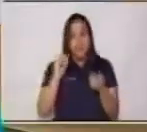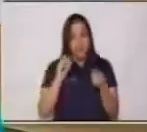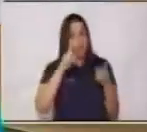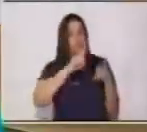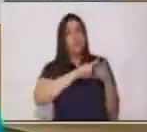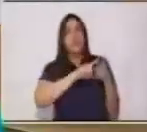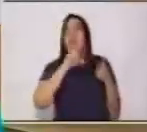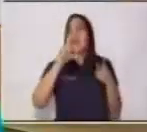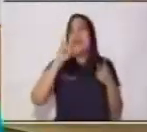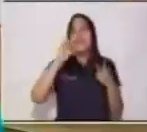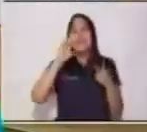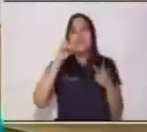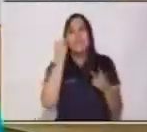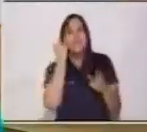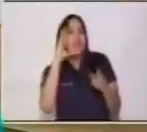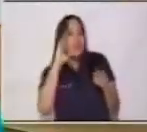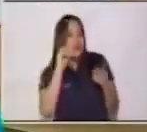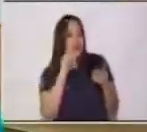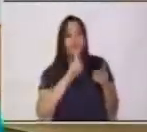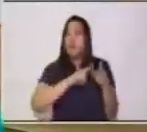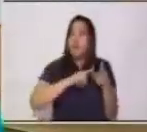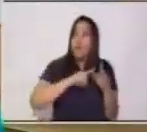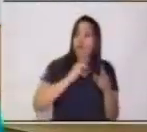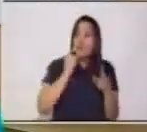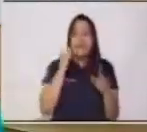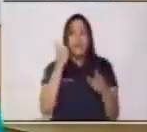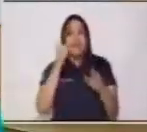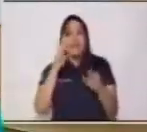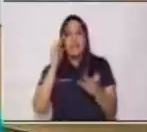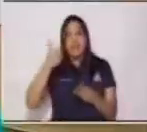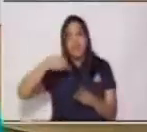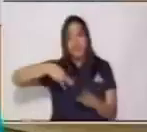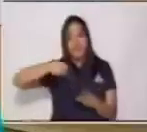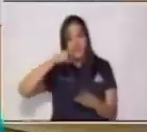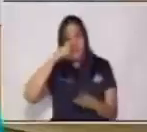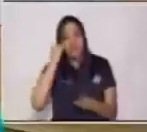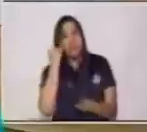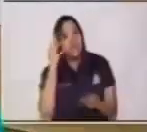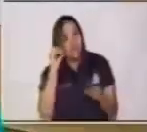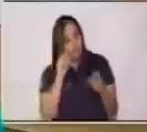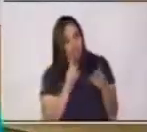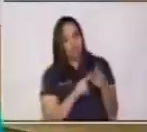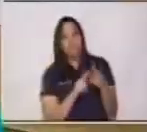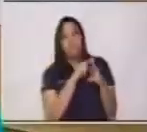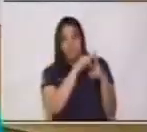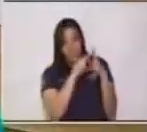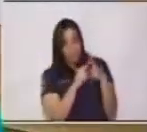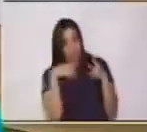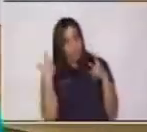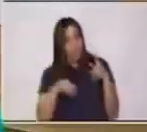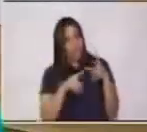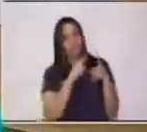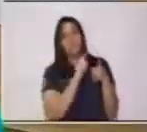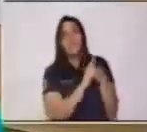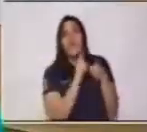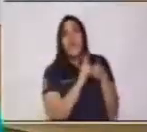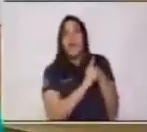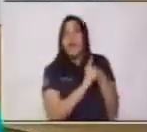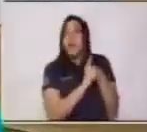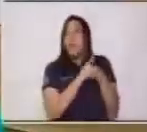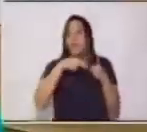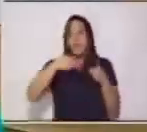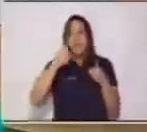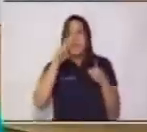género lírico y el género dramático. Vamos a ver rápidamente los 3, uno por uno. El